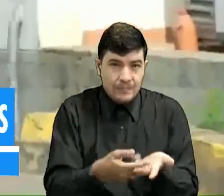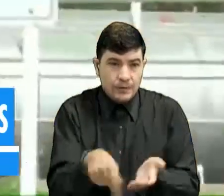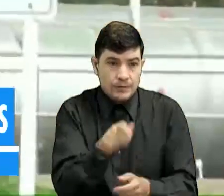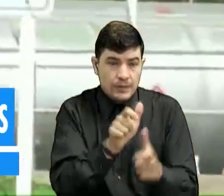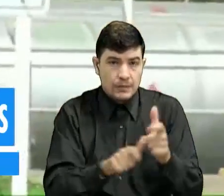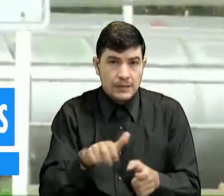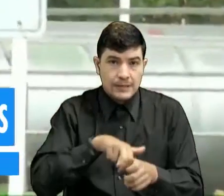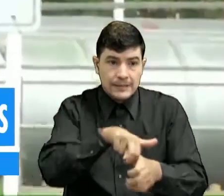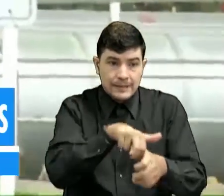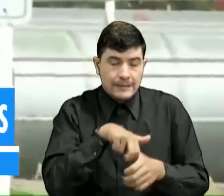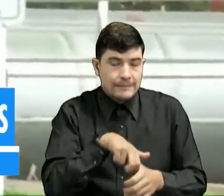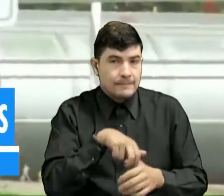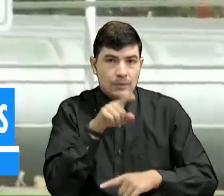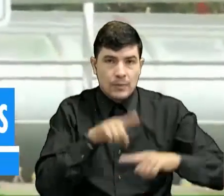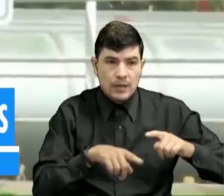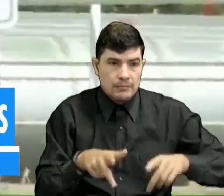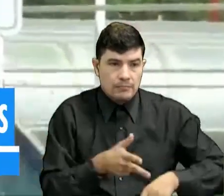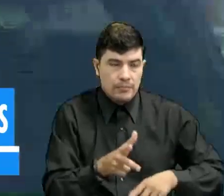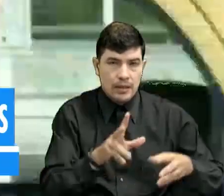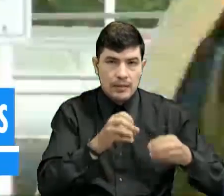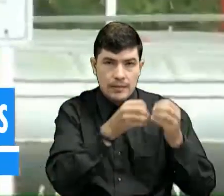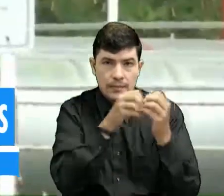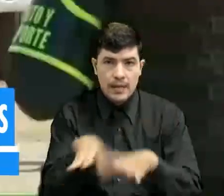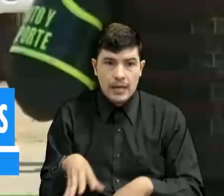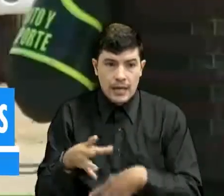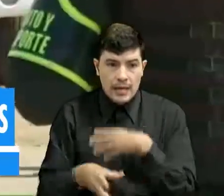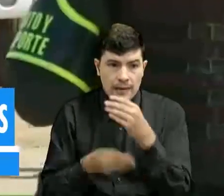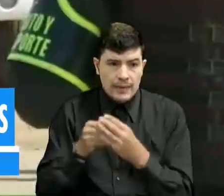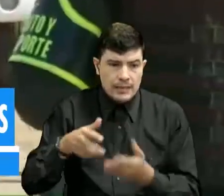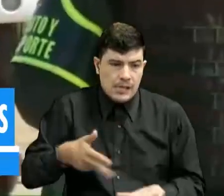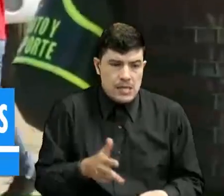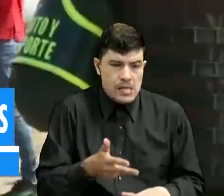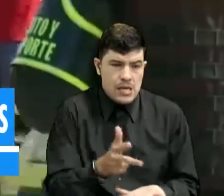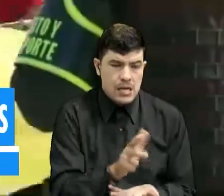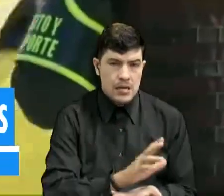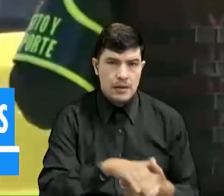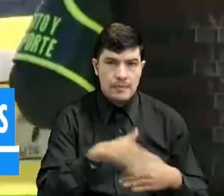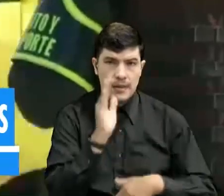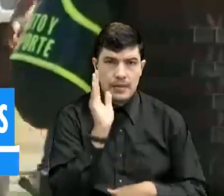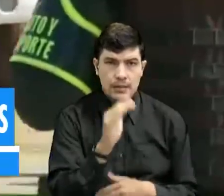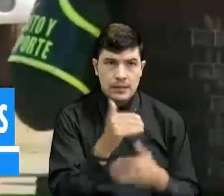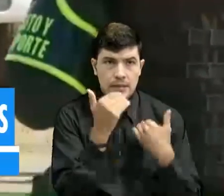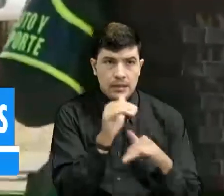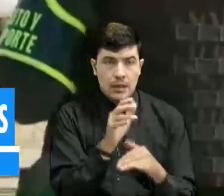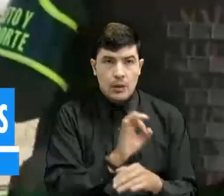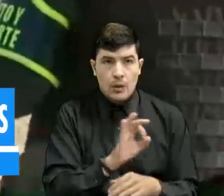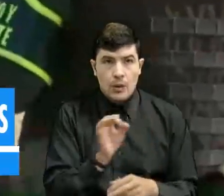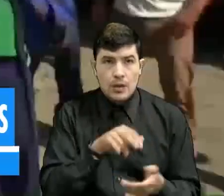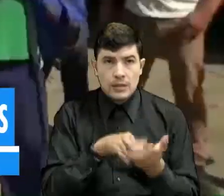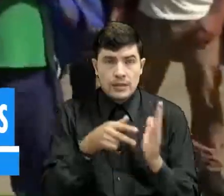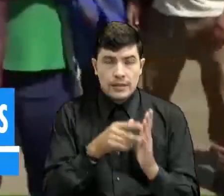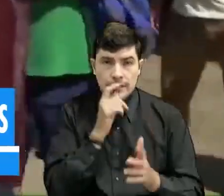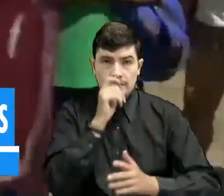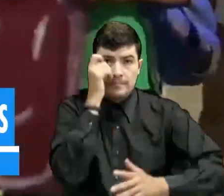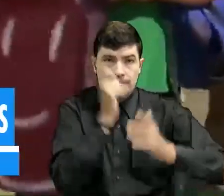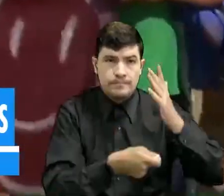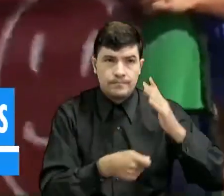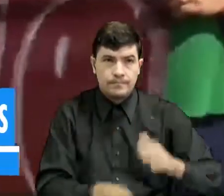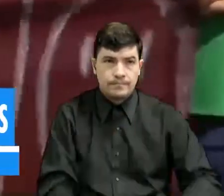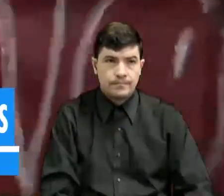carga y trayéndoles pérdidas, pues al sumar el peso de la carrocería y la carga, pueden sobrepasar el límite e incurrir en una infracción de